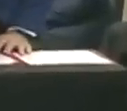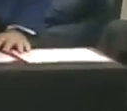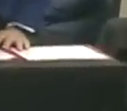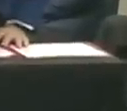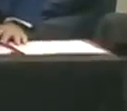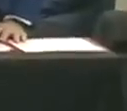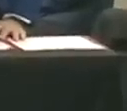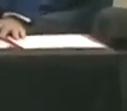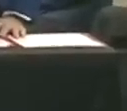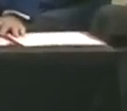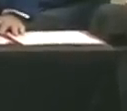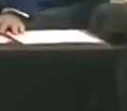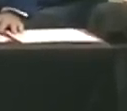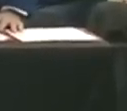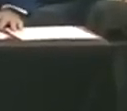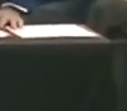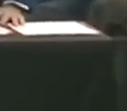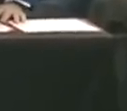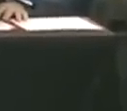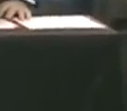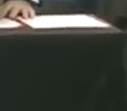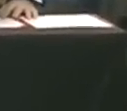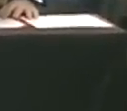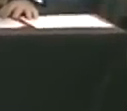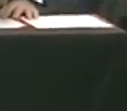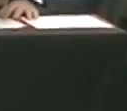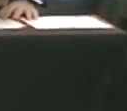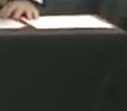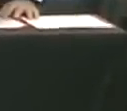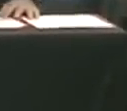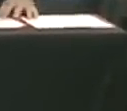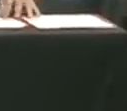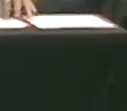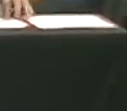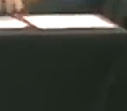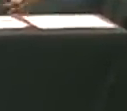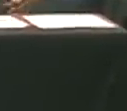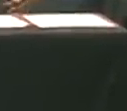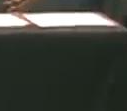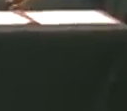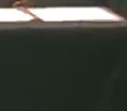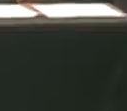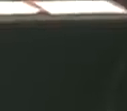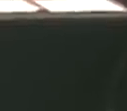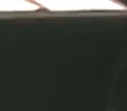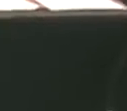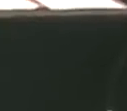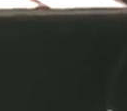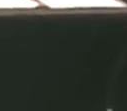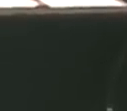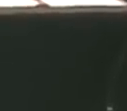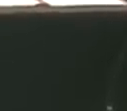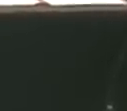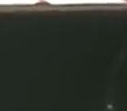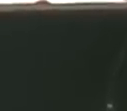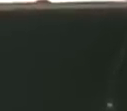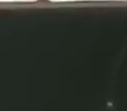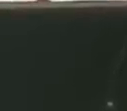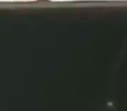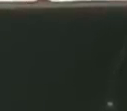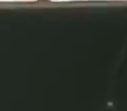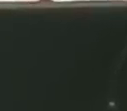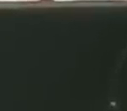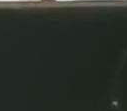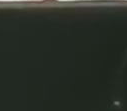En este momento continúa la delegación venezolana que representa al gobierno de Venezuela haciendo la